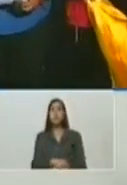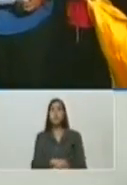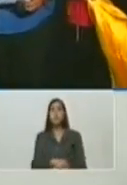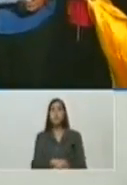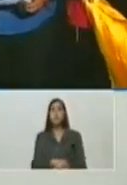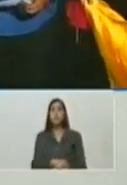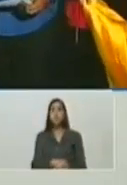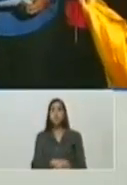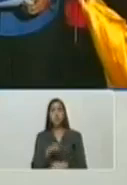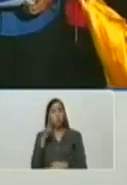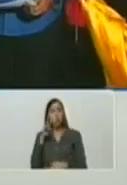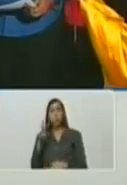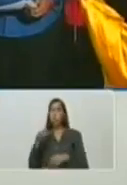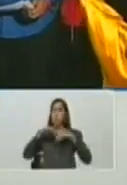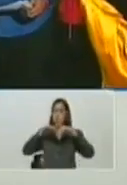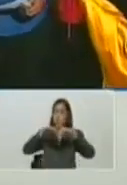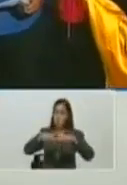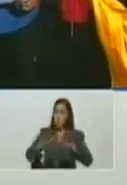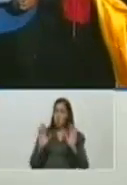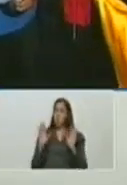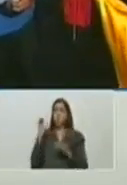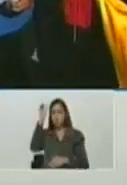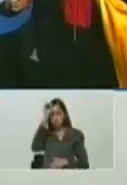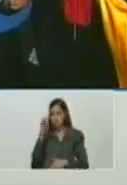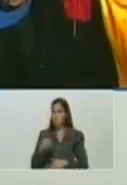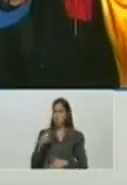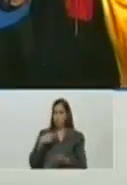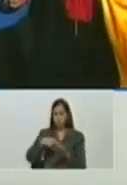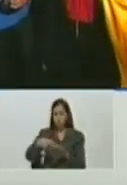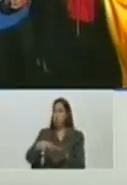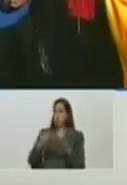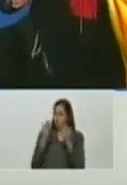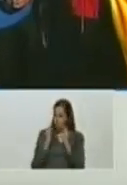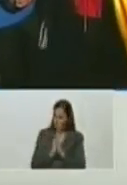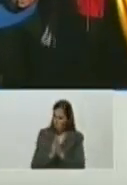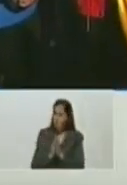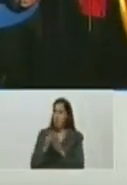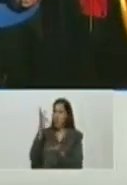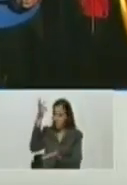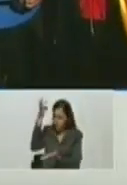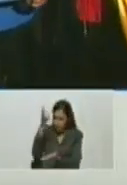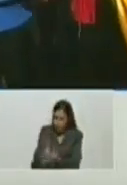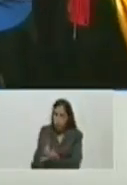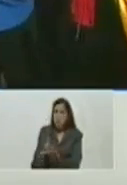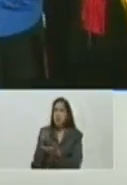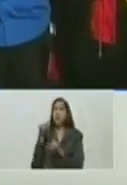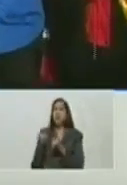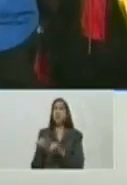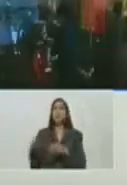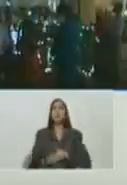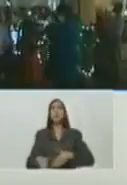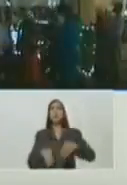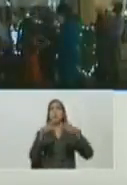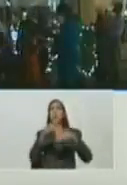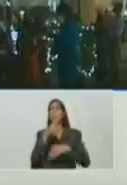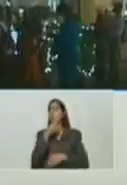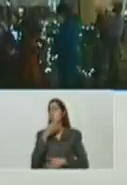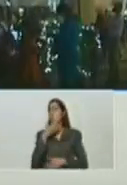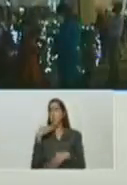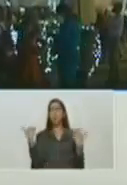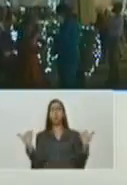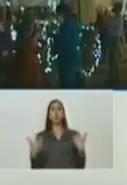Mostrando el despliegue, yo de aquí le hago el comentario, vayan caminando, por favor, las cámaras muestren el despliegue. Las tomas son